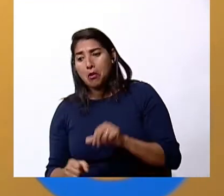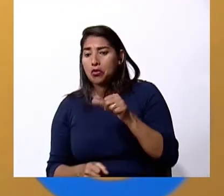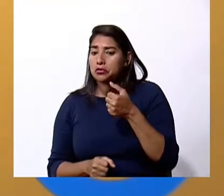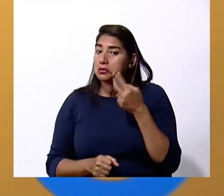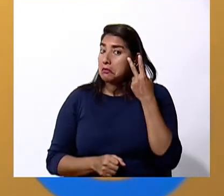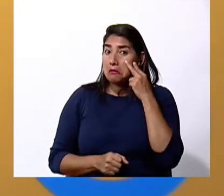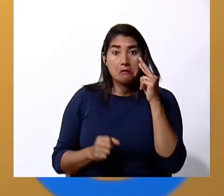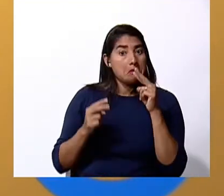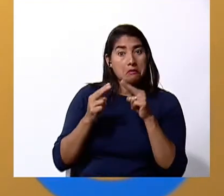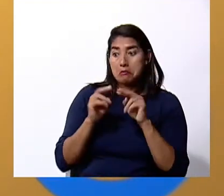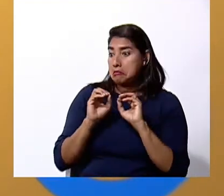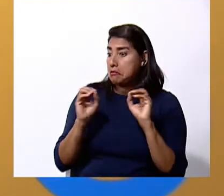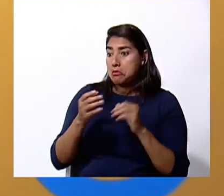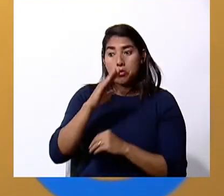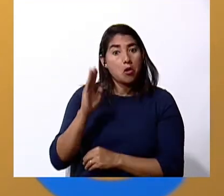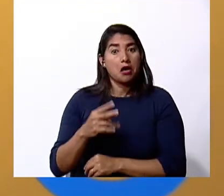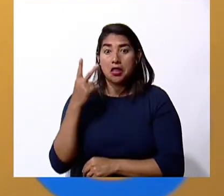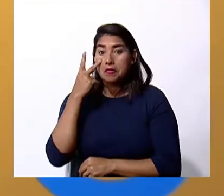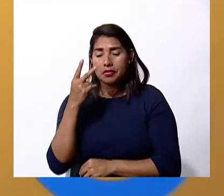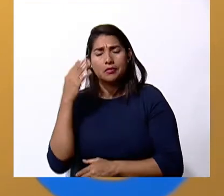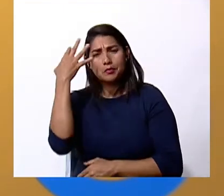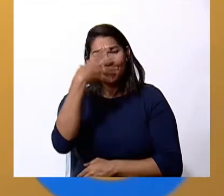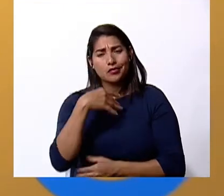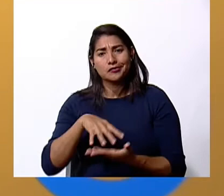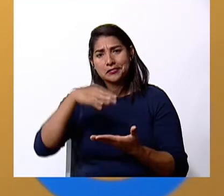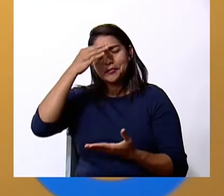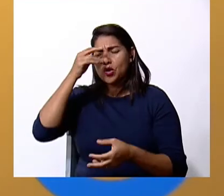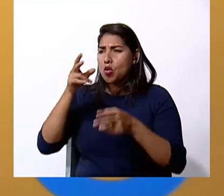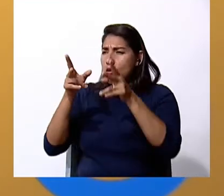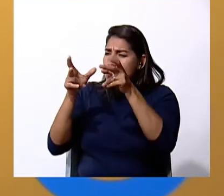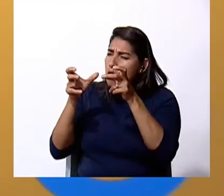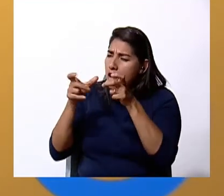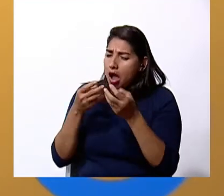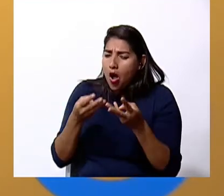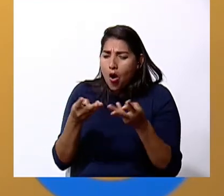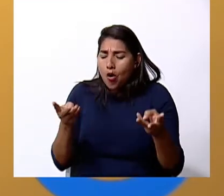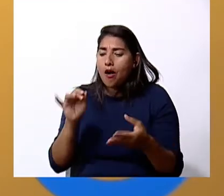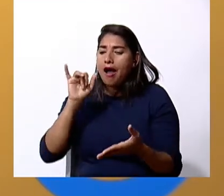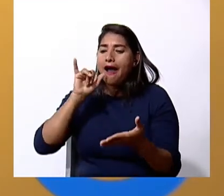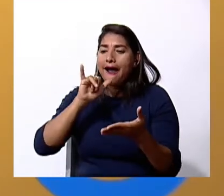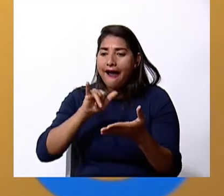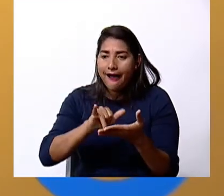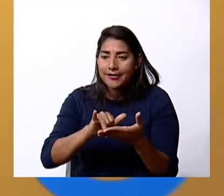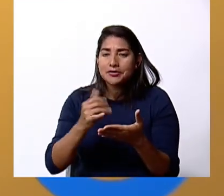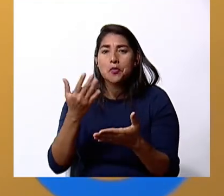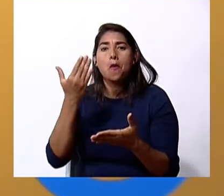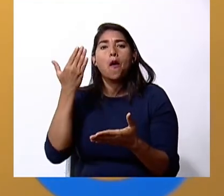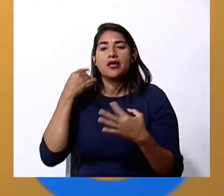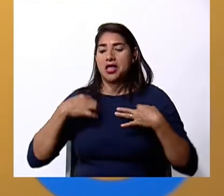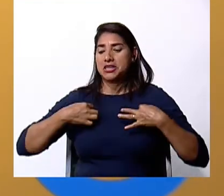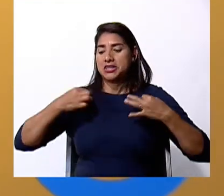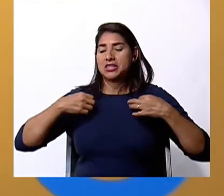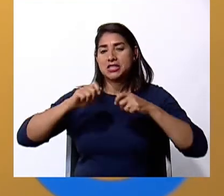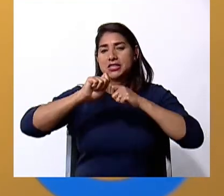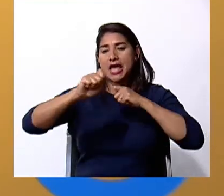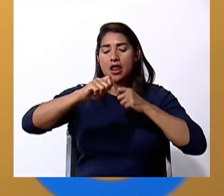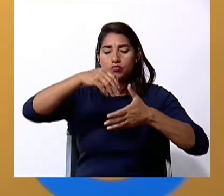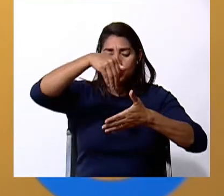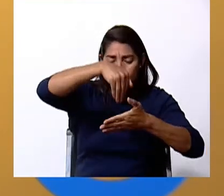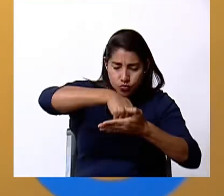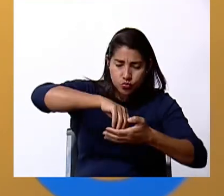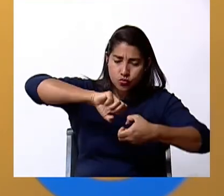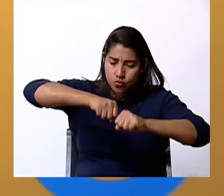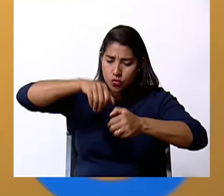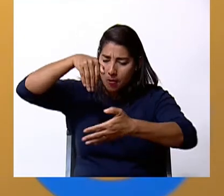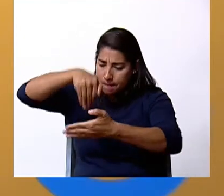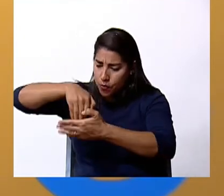no. Es muy bonito observar todas estas cosas porque así era como se teñía en aquella época.